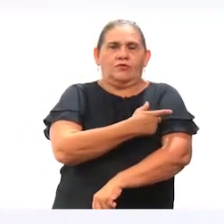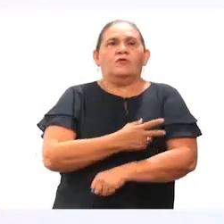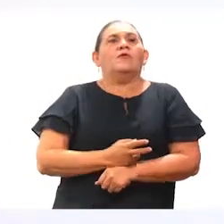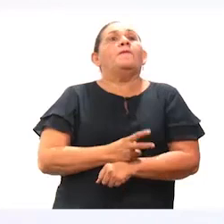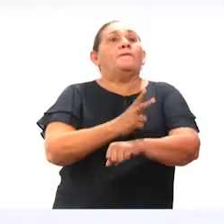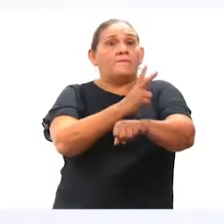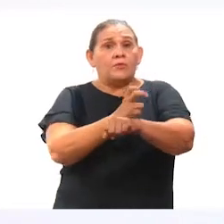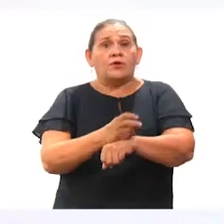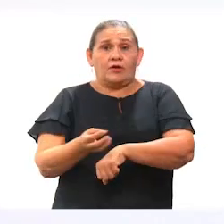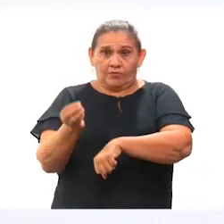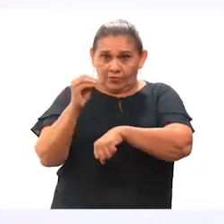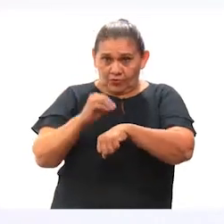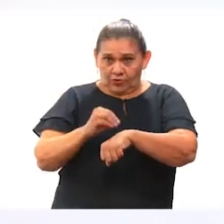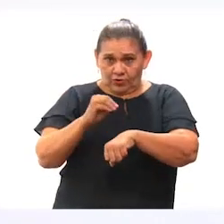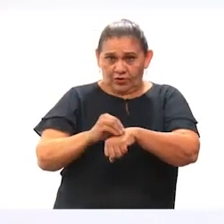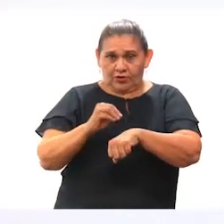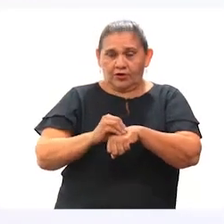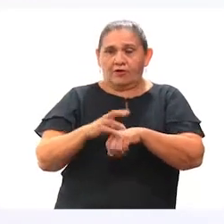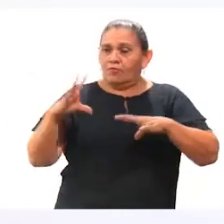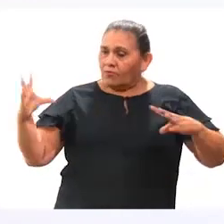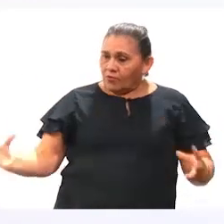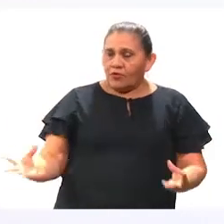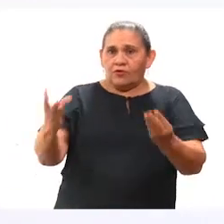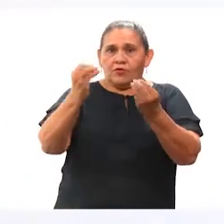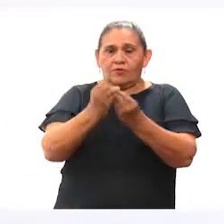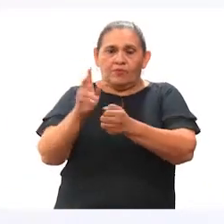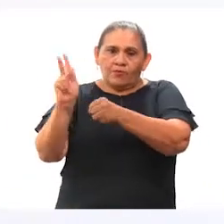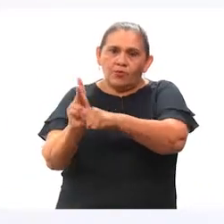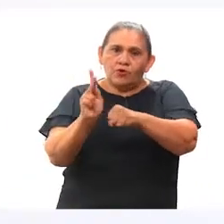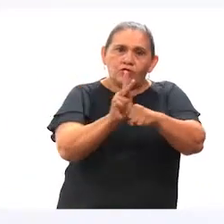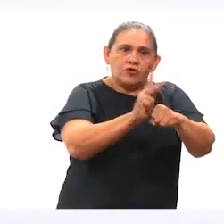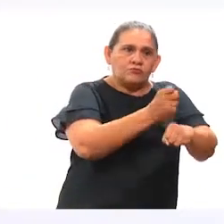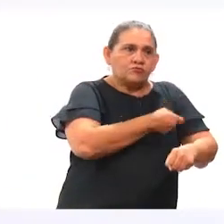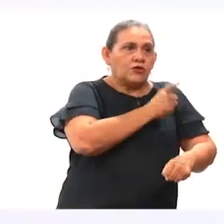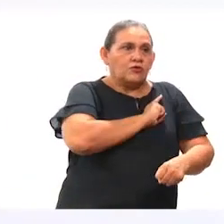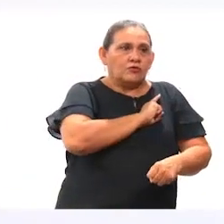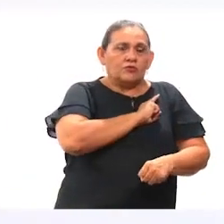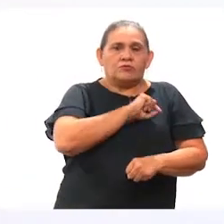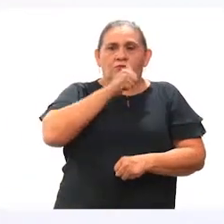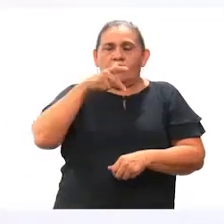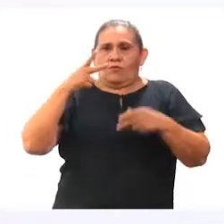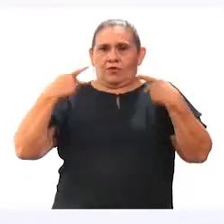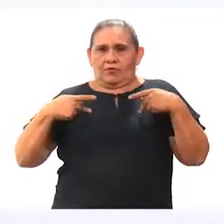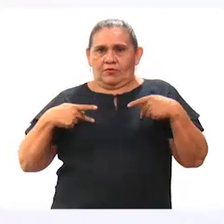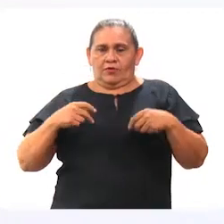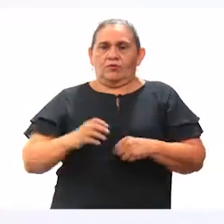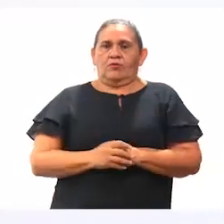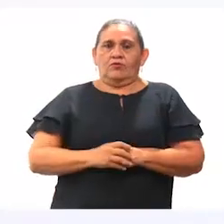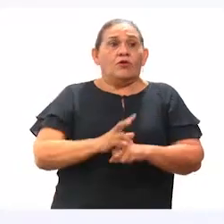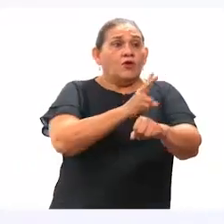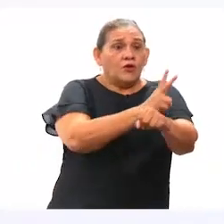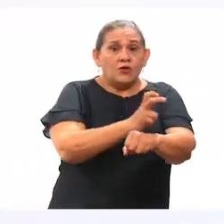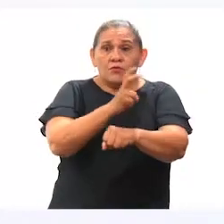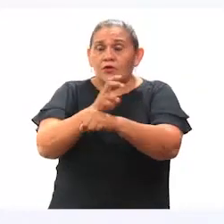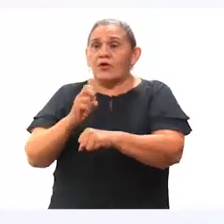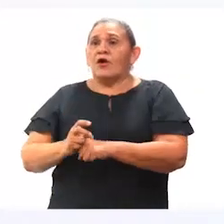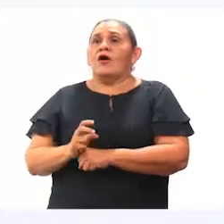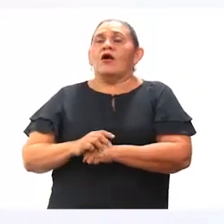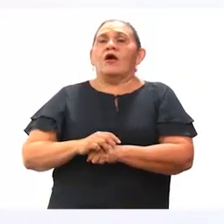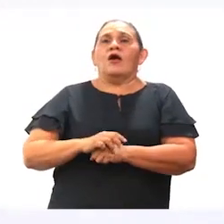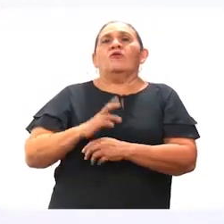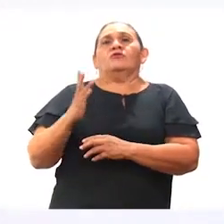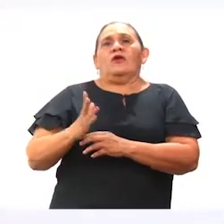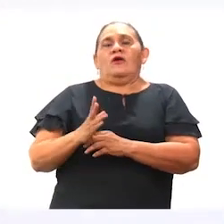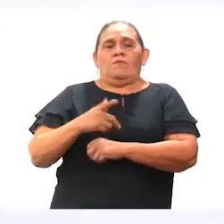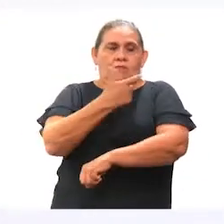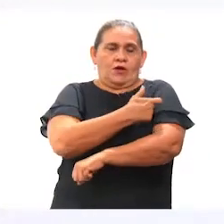invita a aplicarla, hacer equipo y sumarse a la protección de su salud y de las demás personas. Los invitamos a vacunarse sin temor para